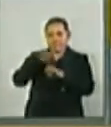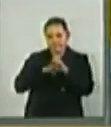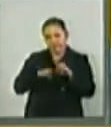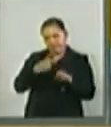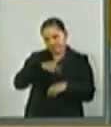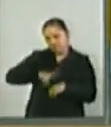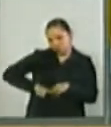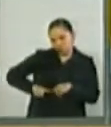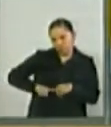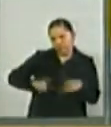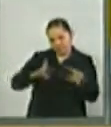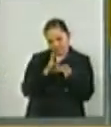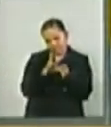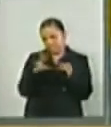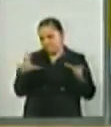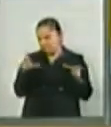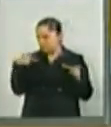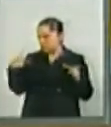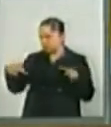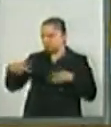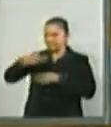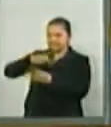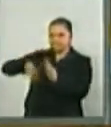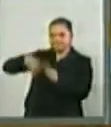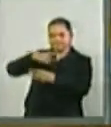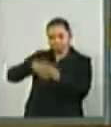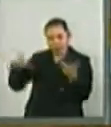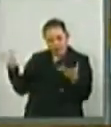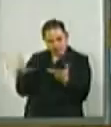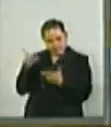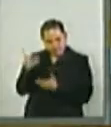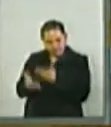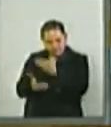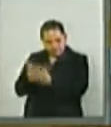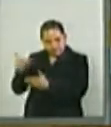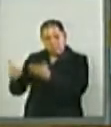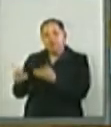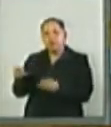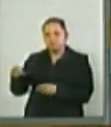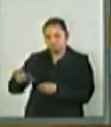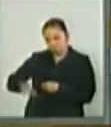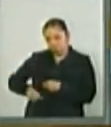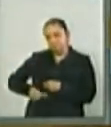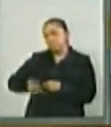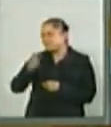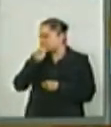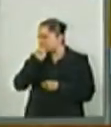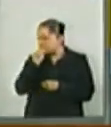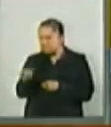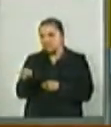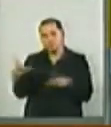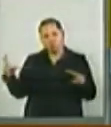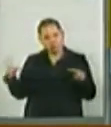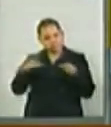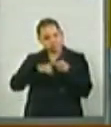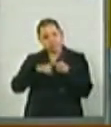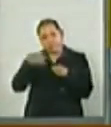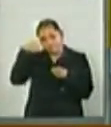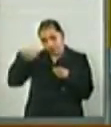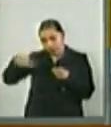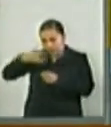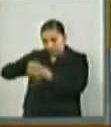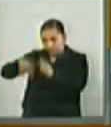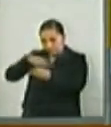autonomía técnica, operativa y de gestión para generar valor económico y rentabilidad al Estado